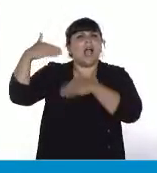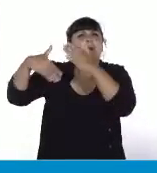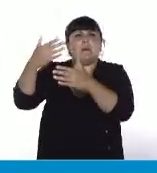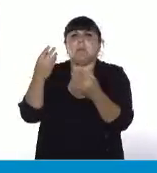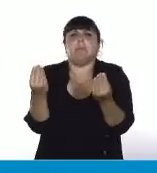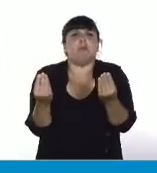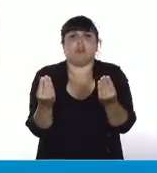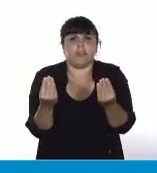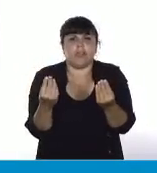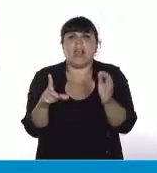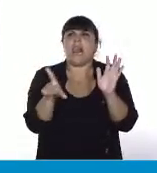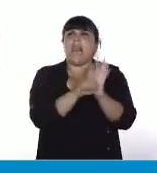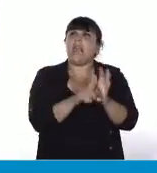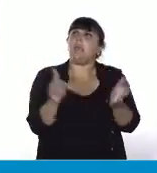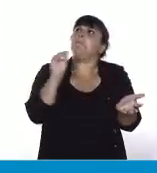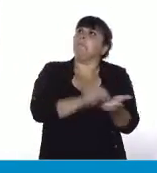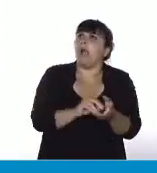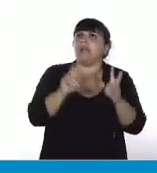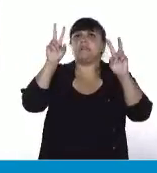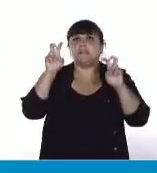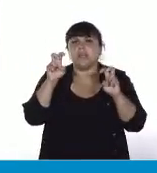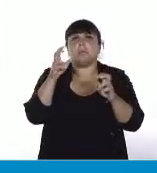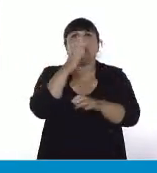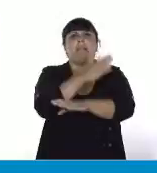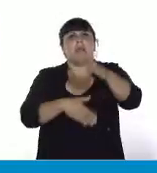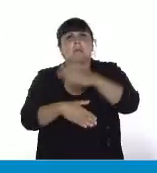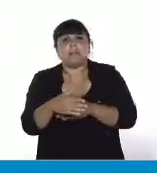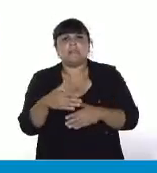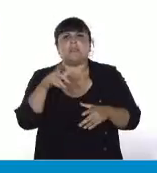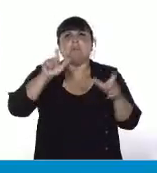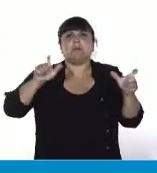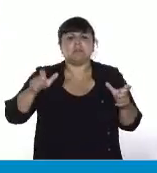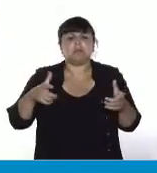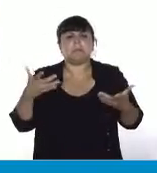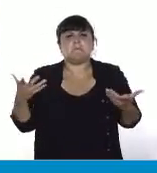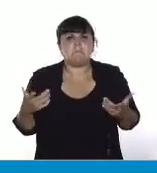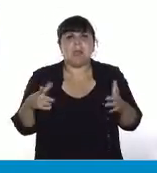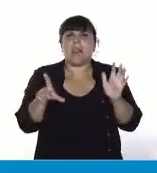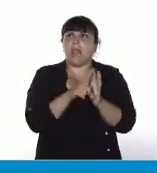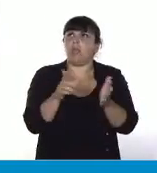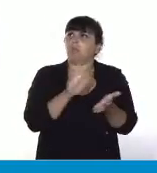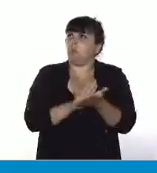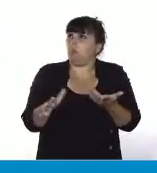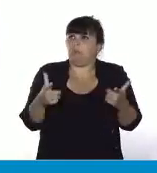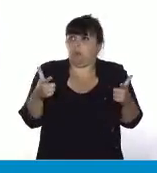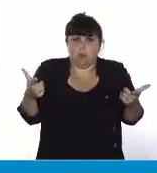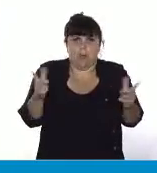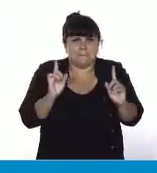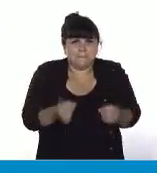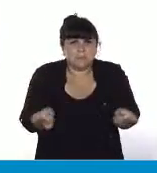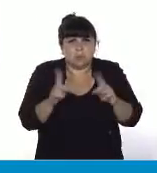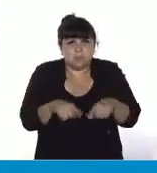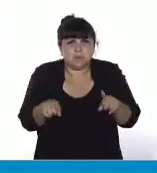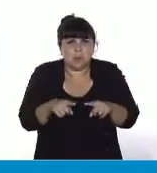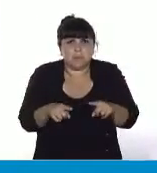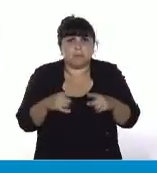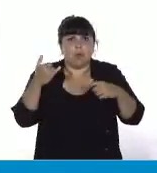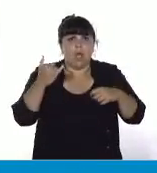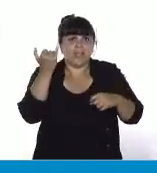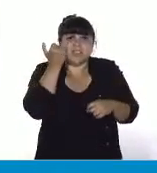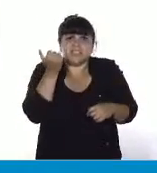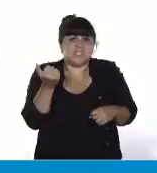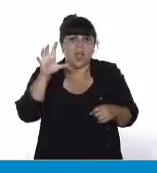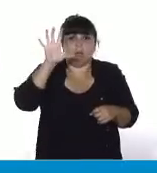qué otra ley sobre los derechos de las personas con discapacidad? ¿Qué trae esto de nuevo? Tenemos un marco normativo